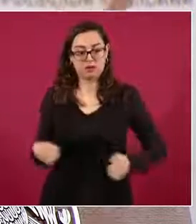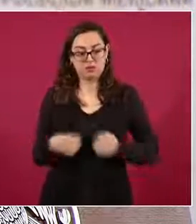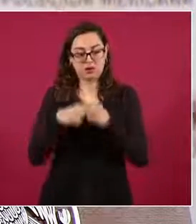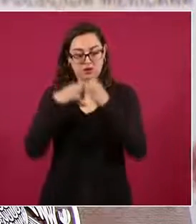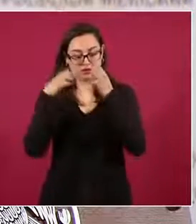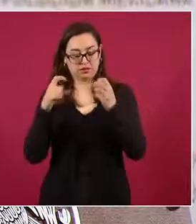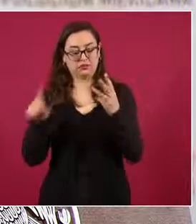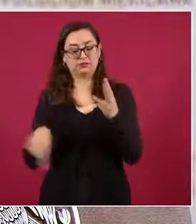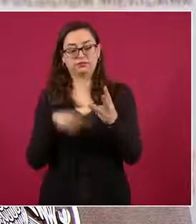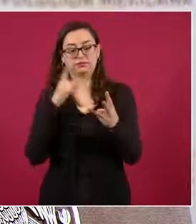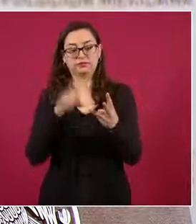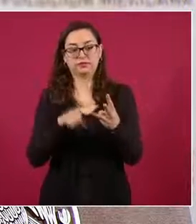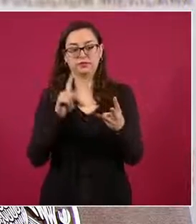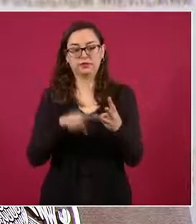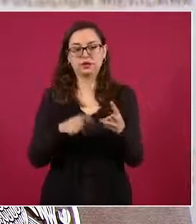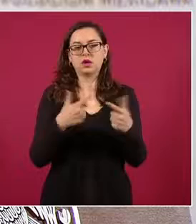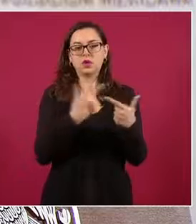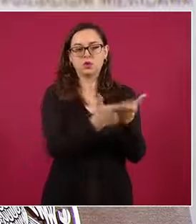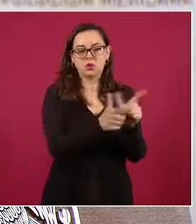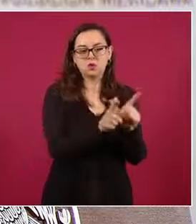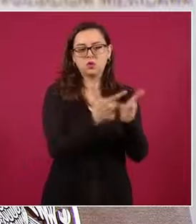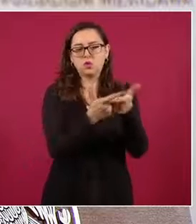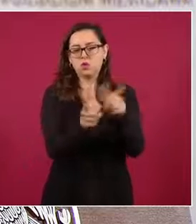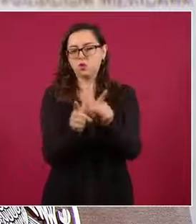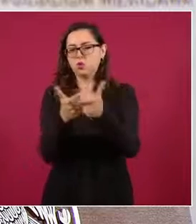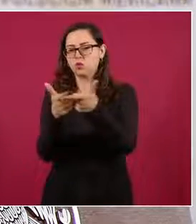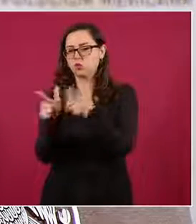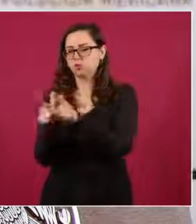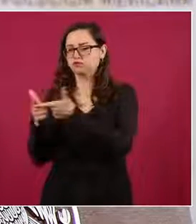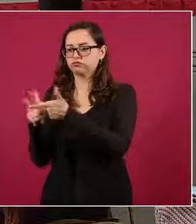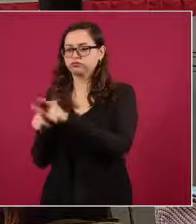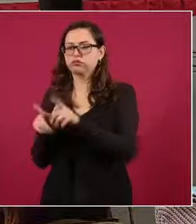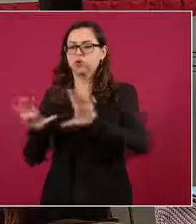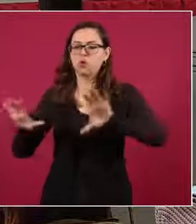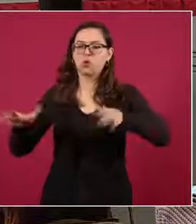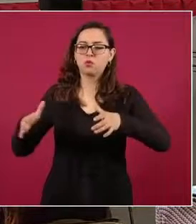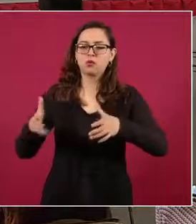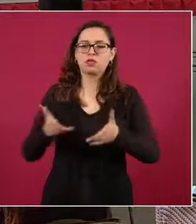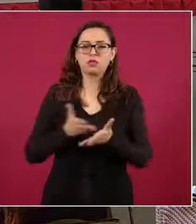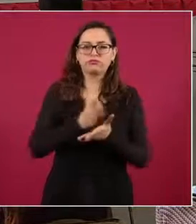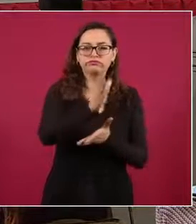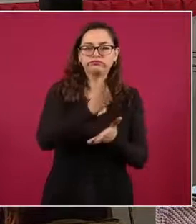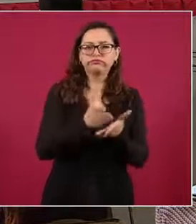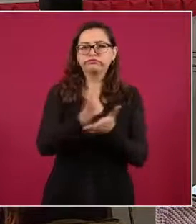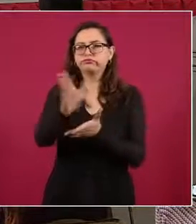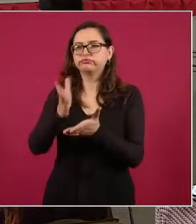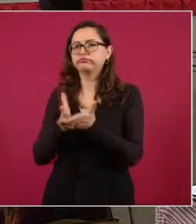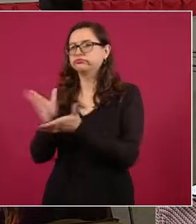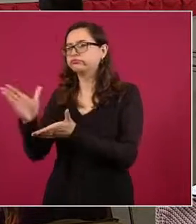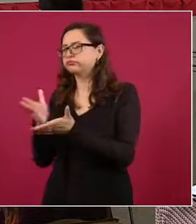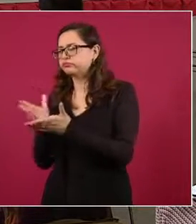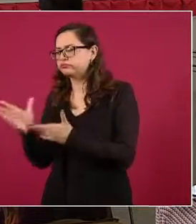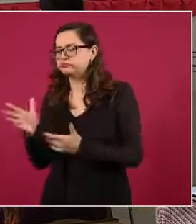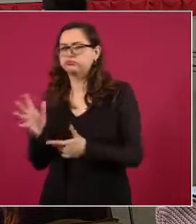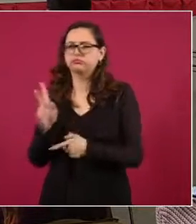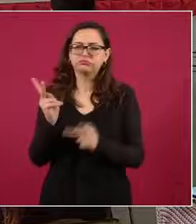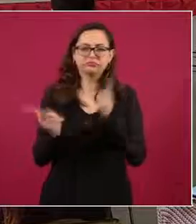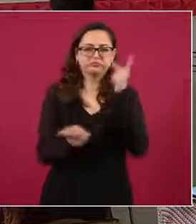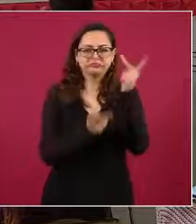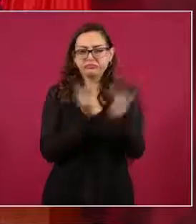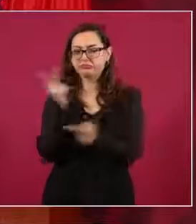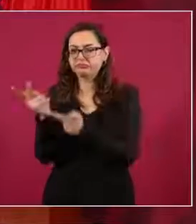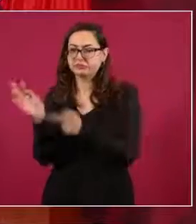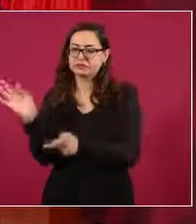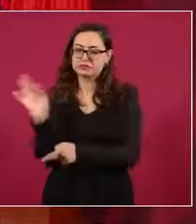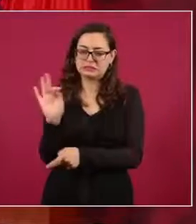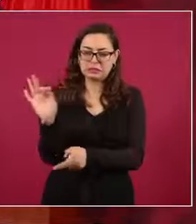van identificando este tipo de señales tempranas cuando en las familias existen perturbaciones que tienen que